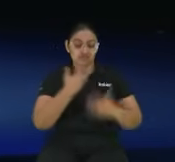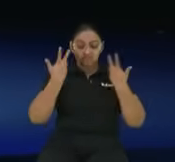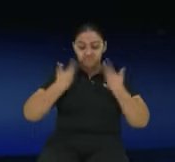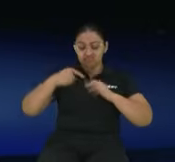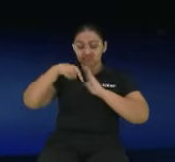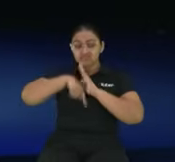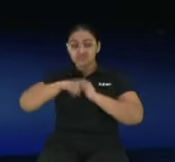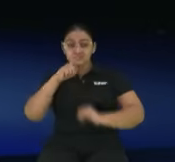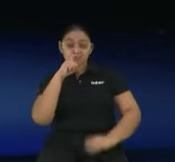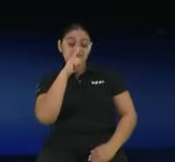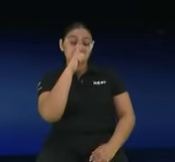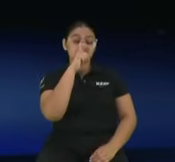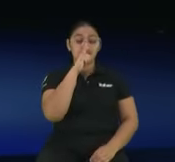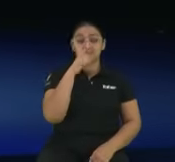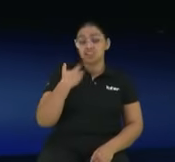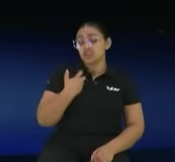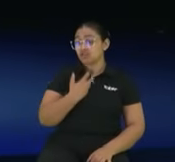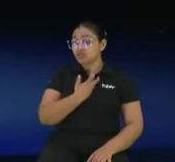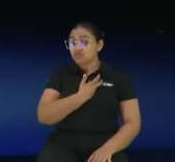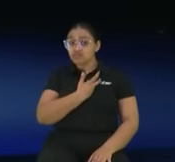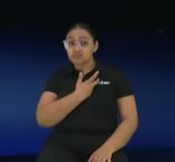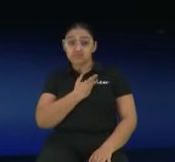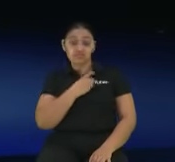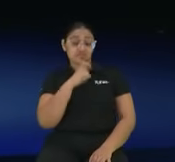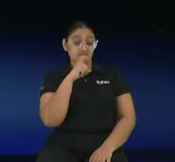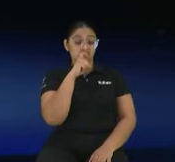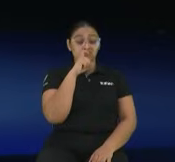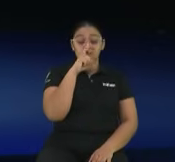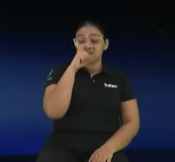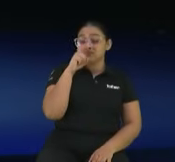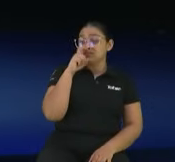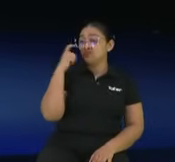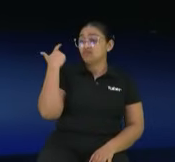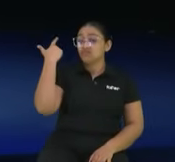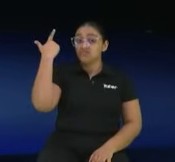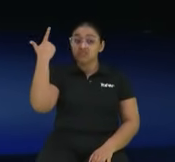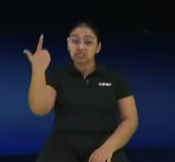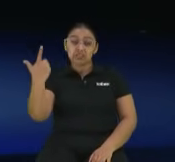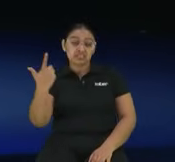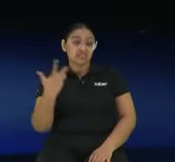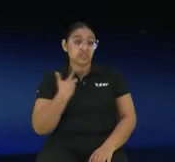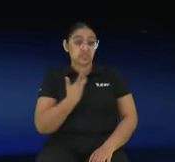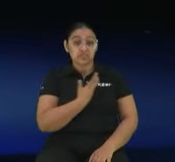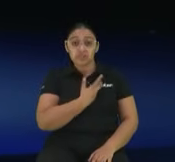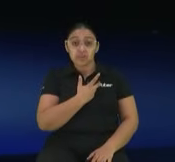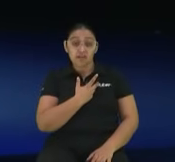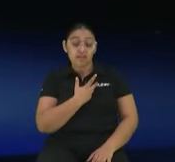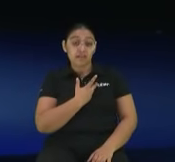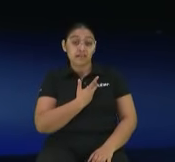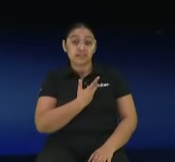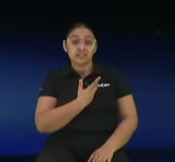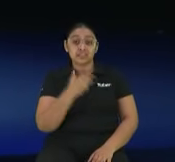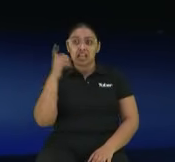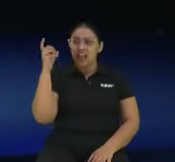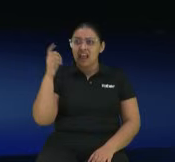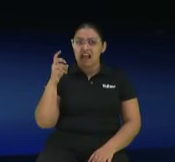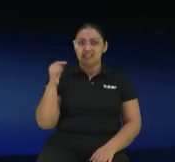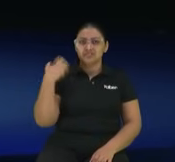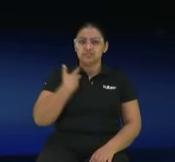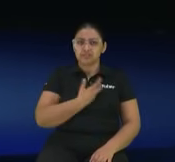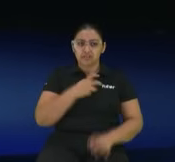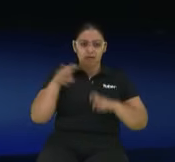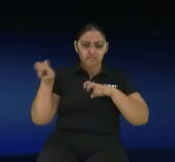influyentes y somos tan soberbios y nos promovemos tanto ya no se habla de Cristo en el púlpito se habla